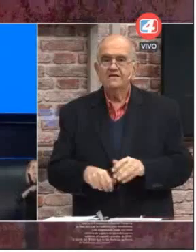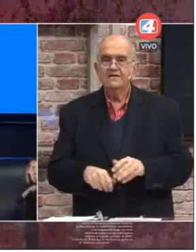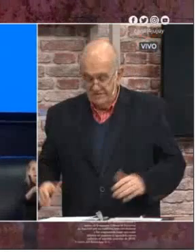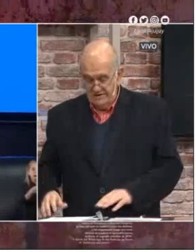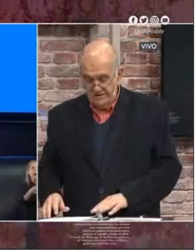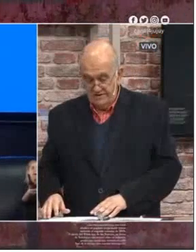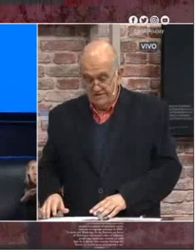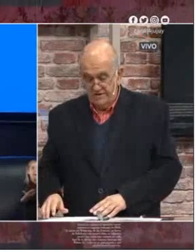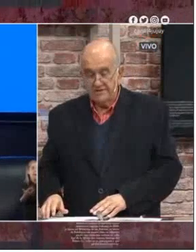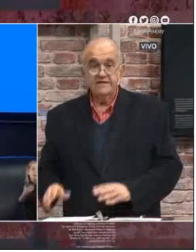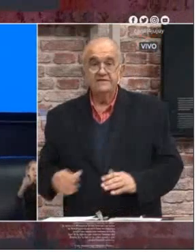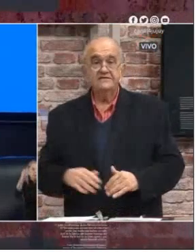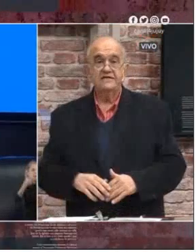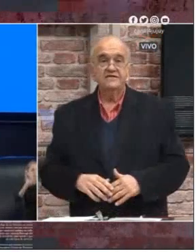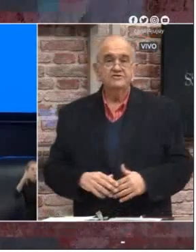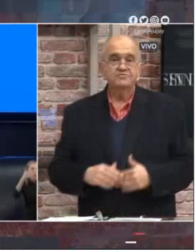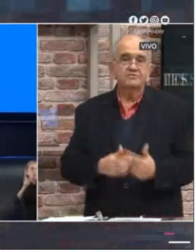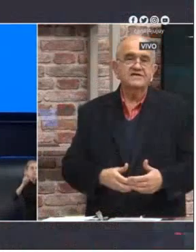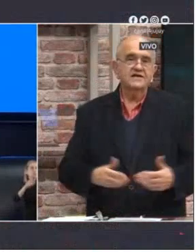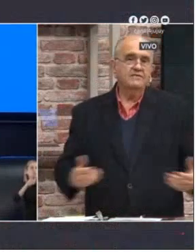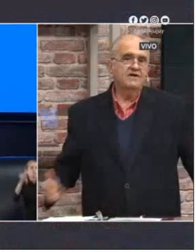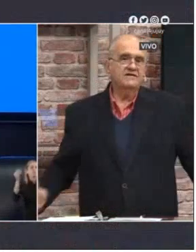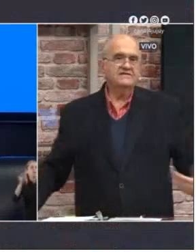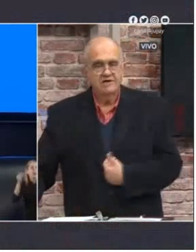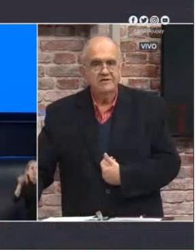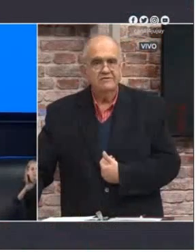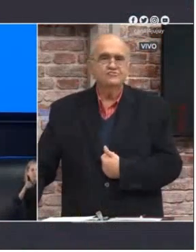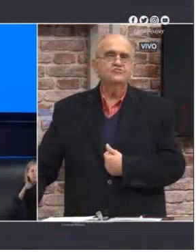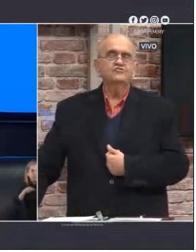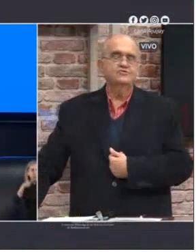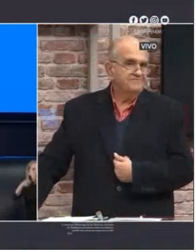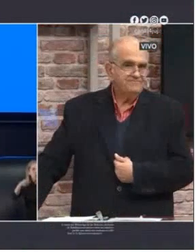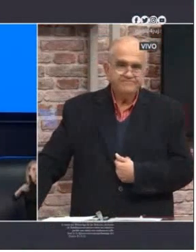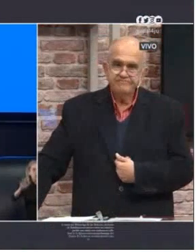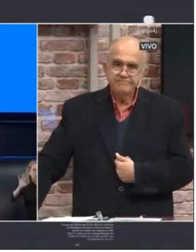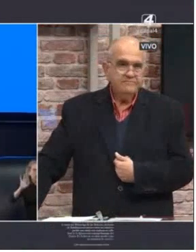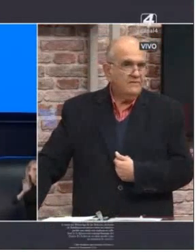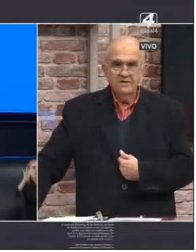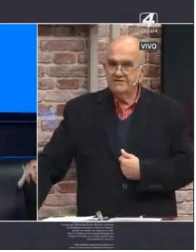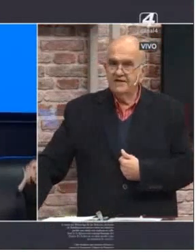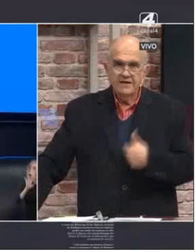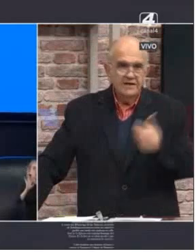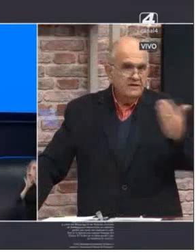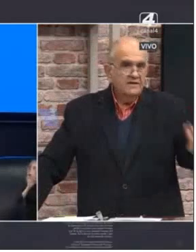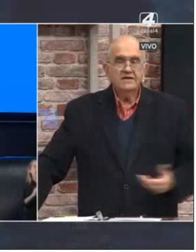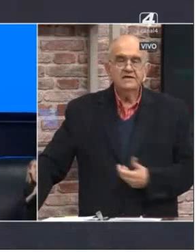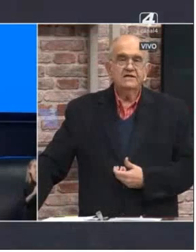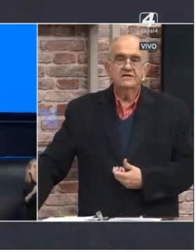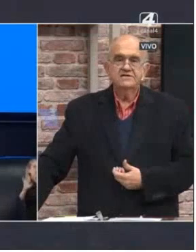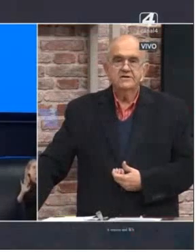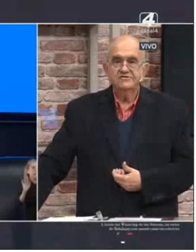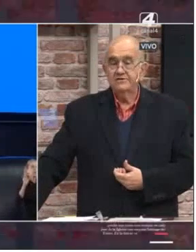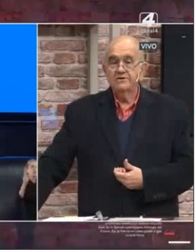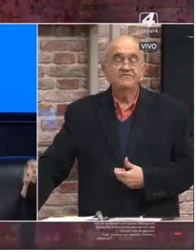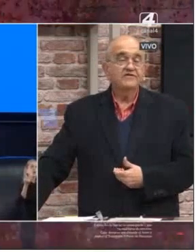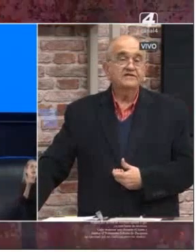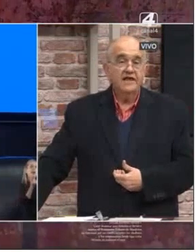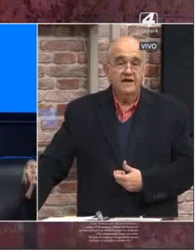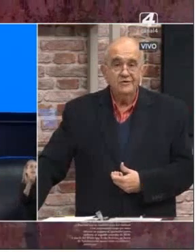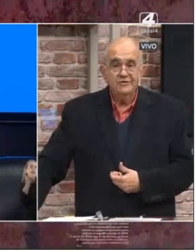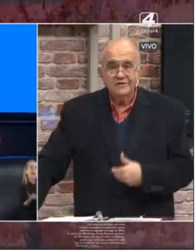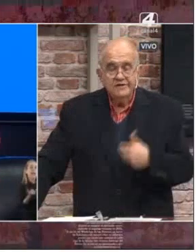ni invernan de kirchner está en silencio porque sale a hablarse al hablar de lo suyo hoy salía en el día de ayer como salió a